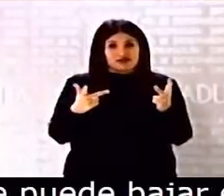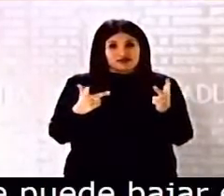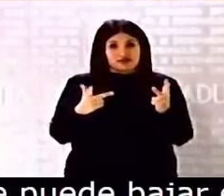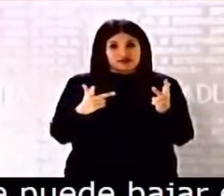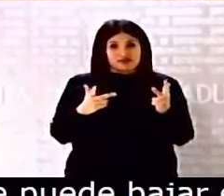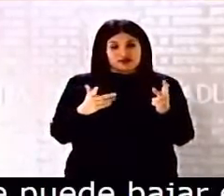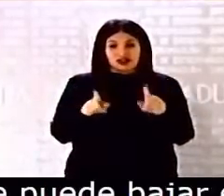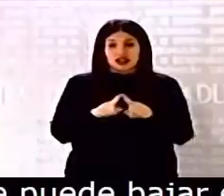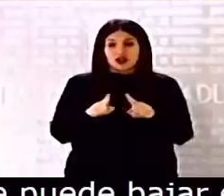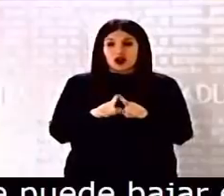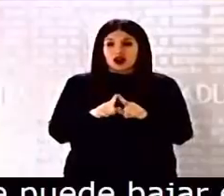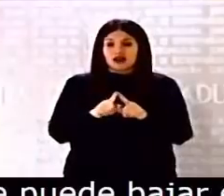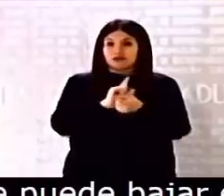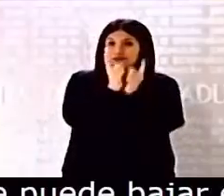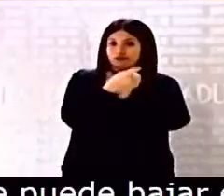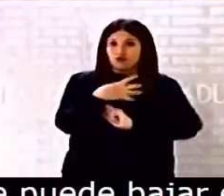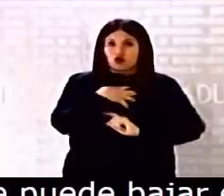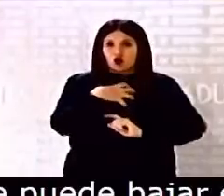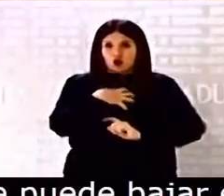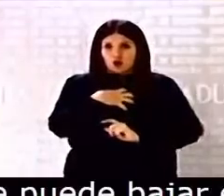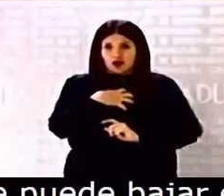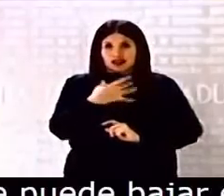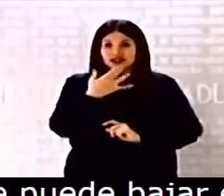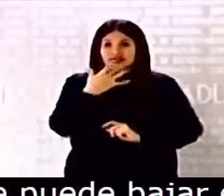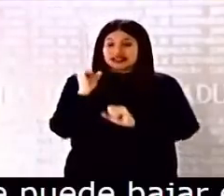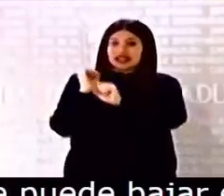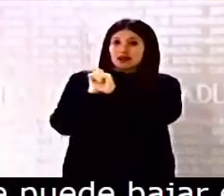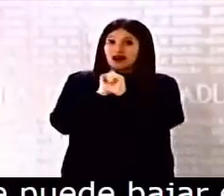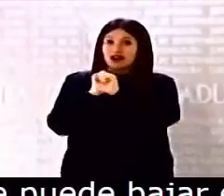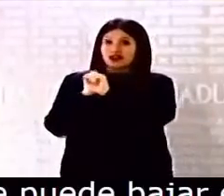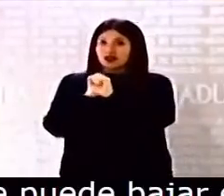desde 2 semanas previas al inicio de la Semana Santa.